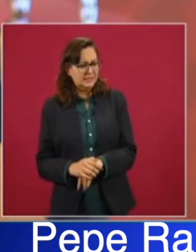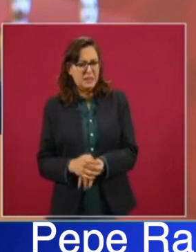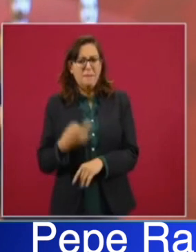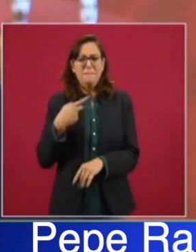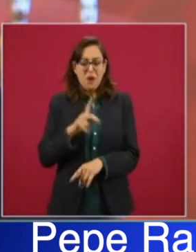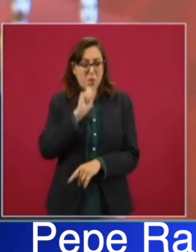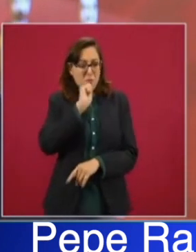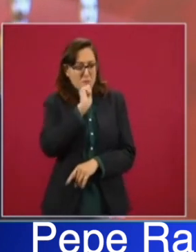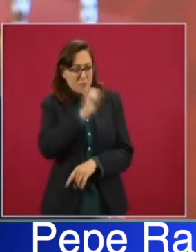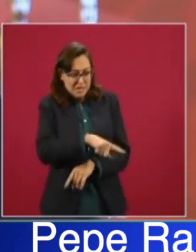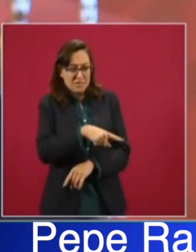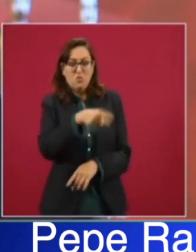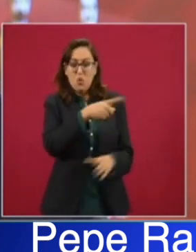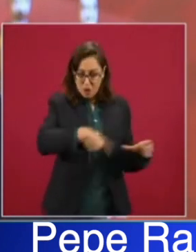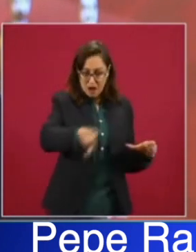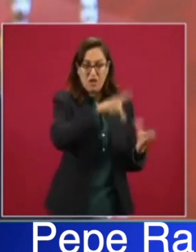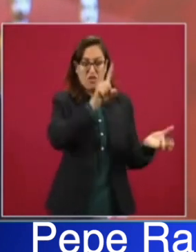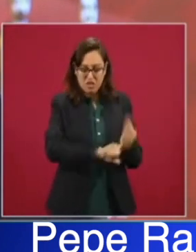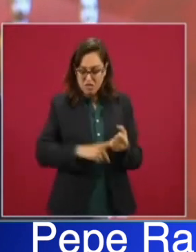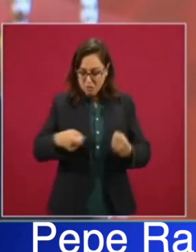de daño